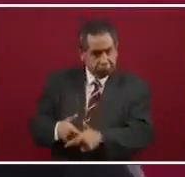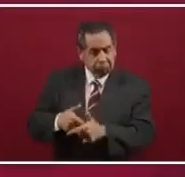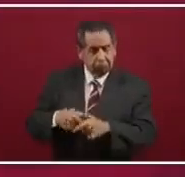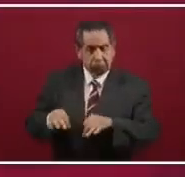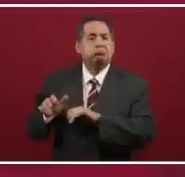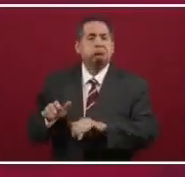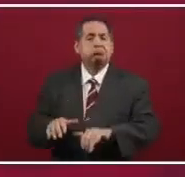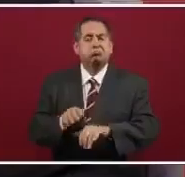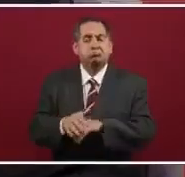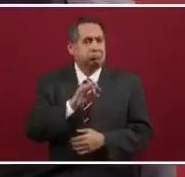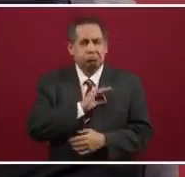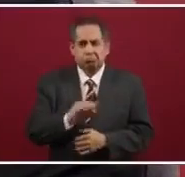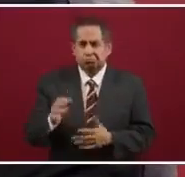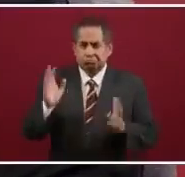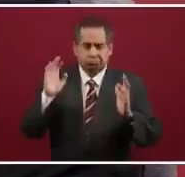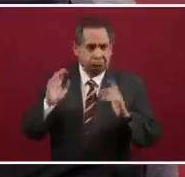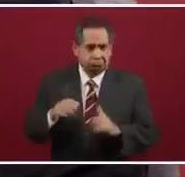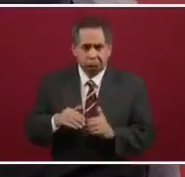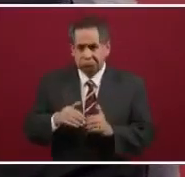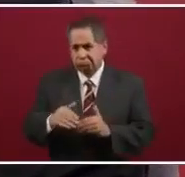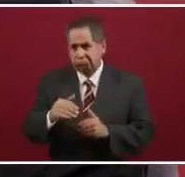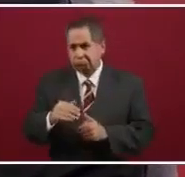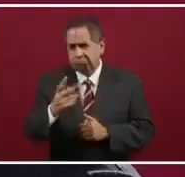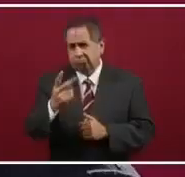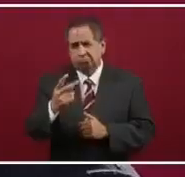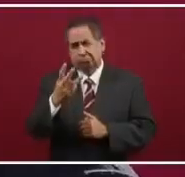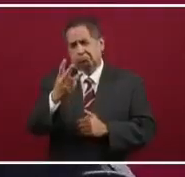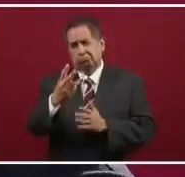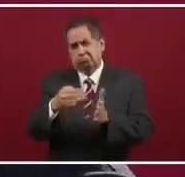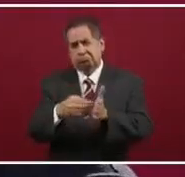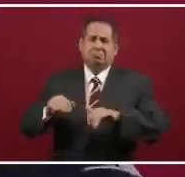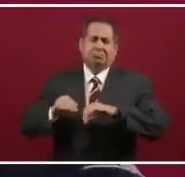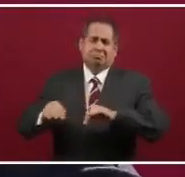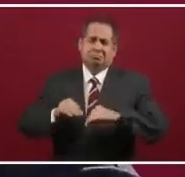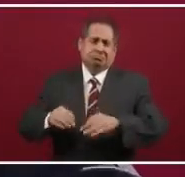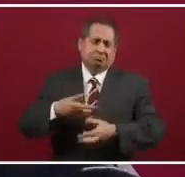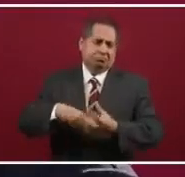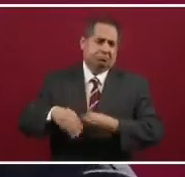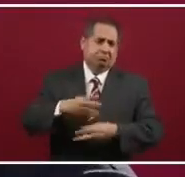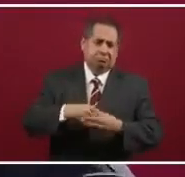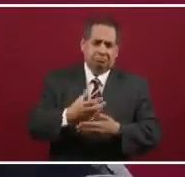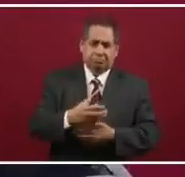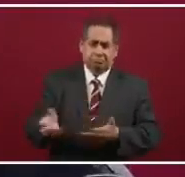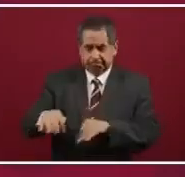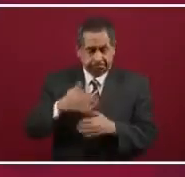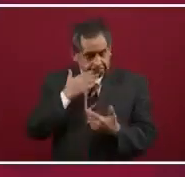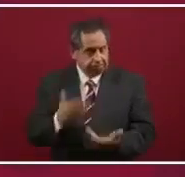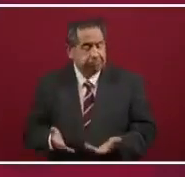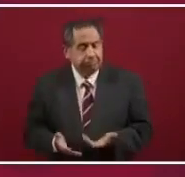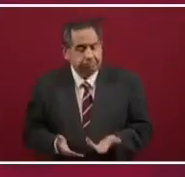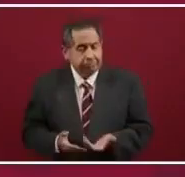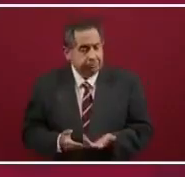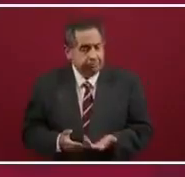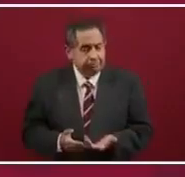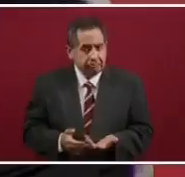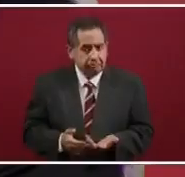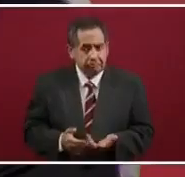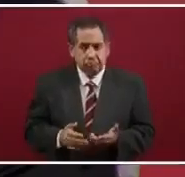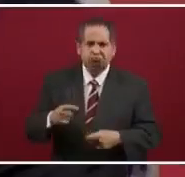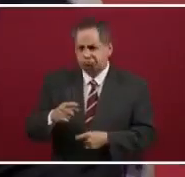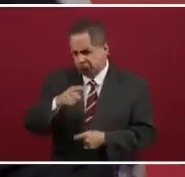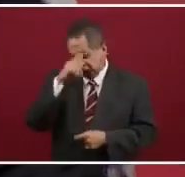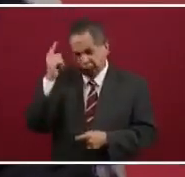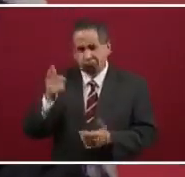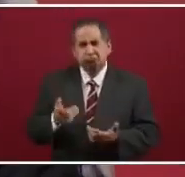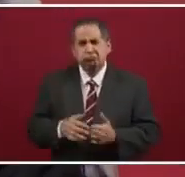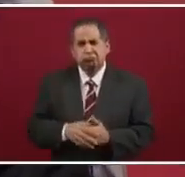tenemos posibilidad hasta para 2-3 millones de hectáreas y crear 1 millón de empleos, pero sin ningún problema.